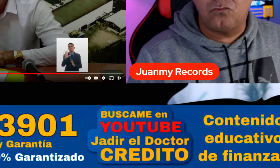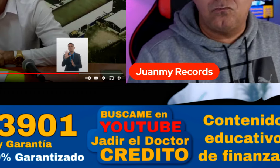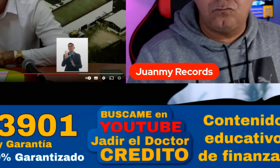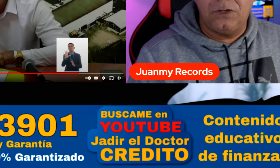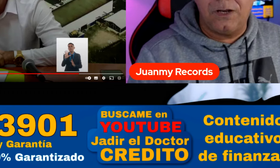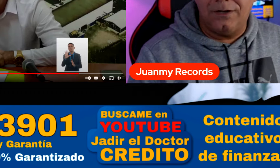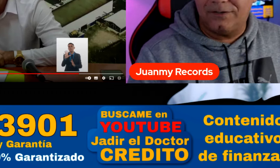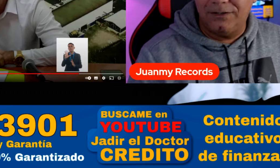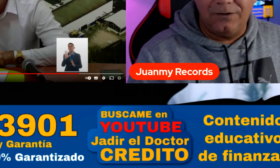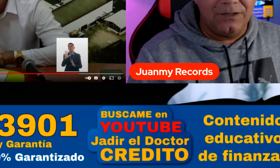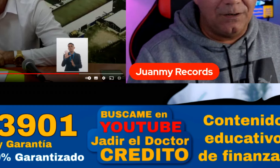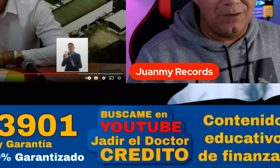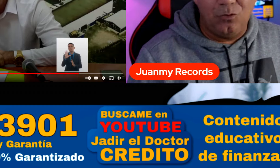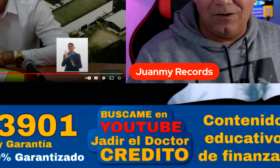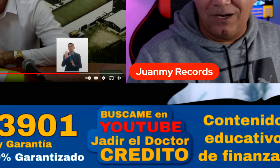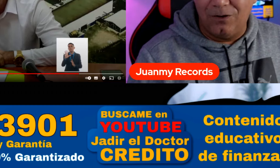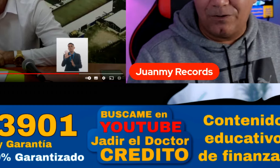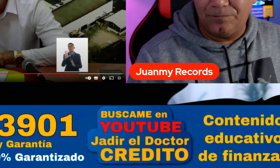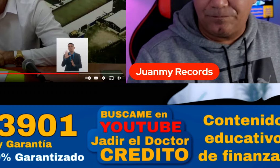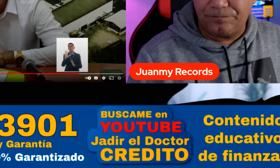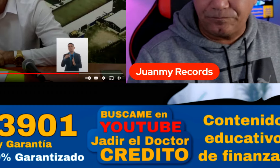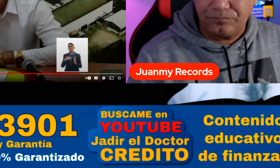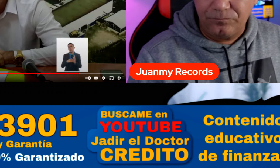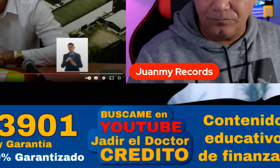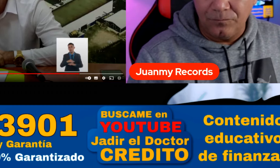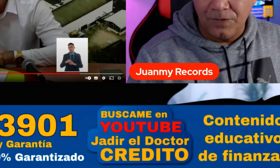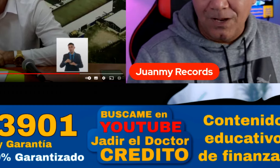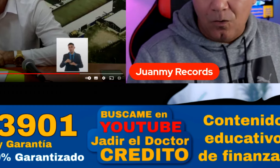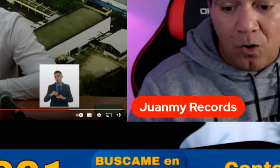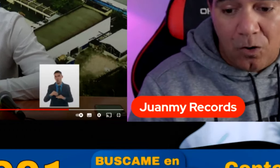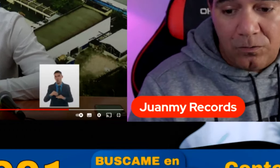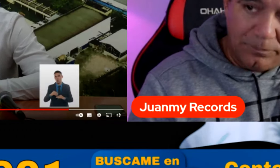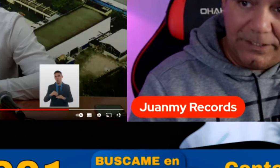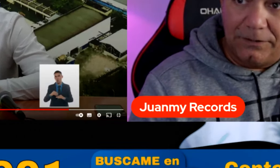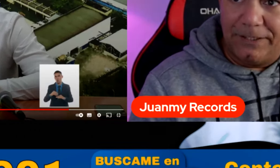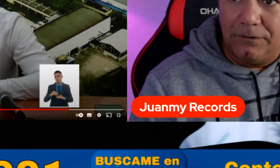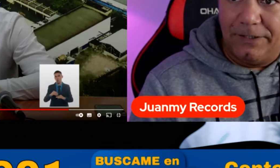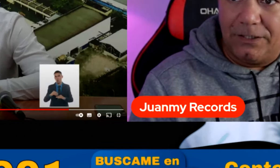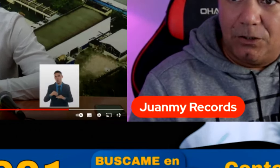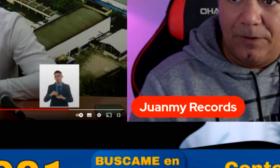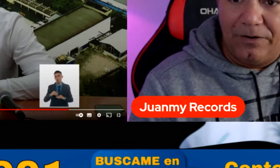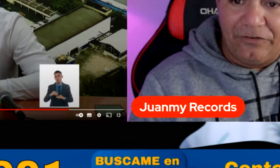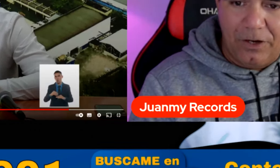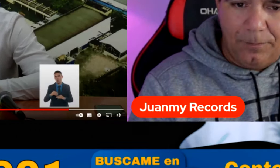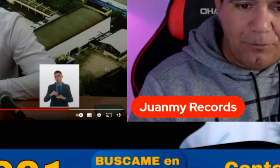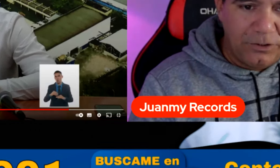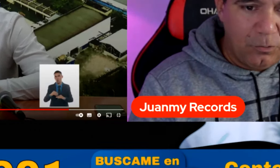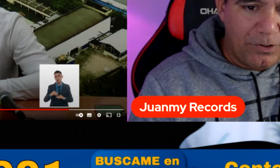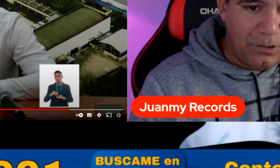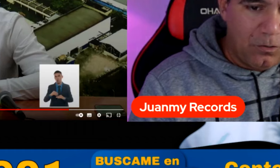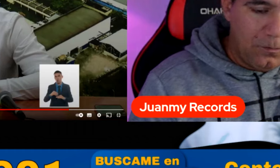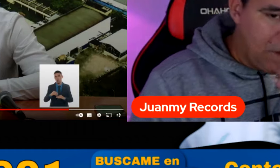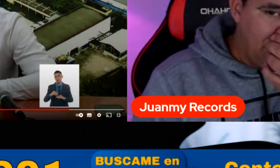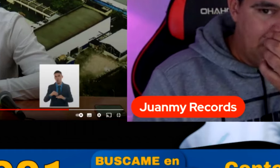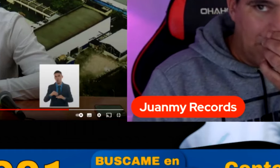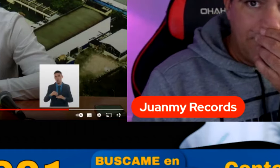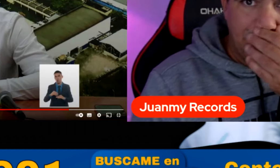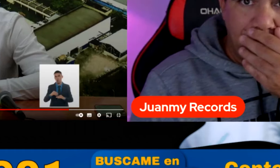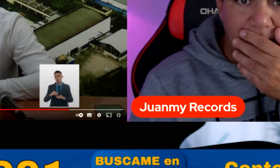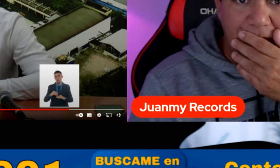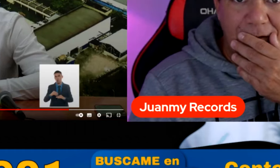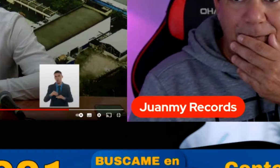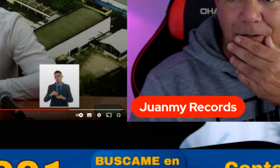mentirosos. A ver qué muela va la hora. En el caso de la... ¡Oh! Espérate, que no me había fijado. Pipo, tiene buen reloj. A ver qué reloj